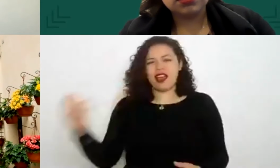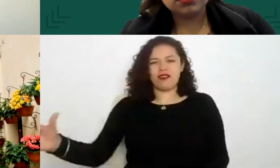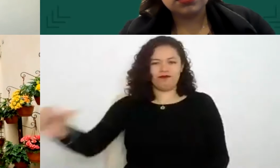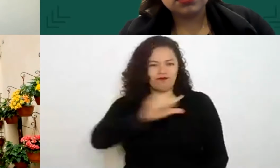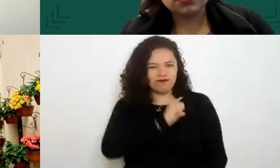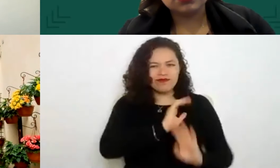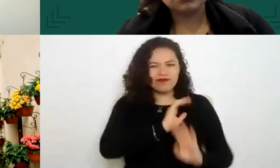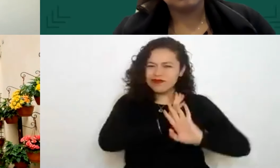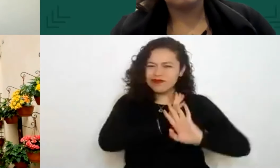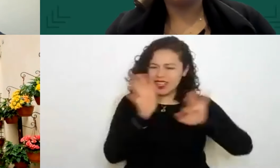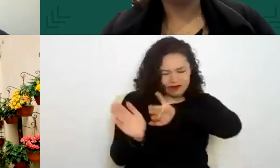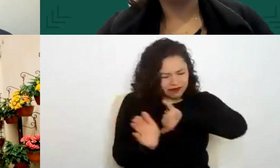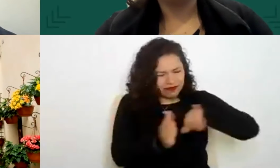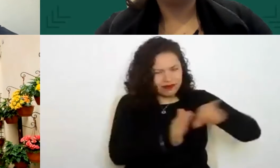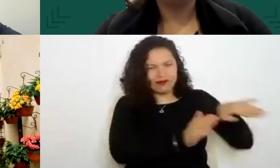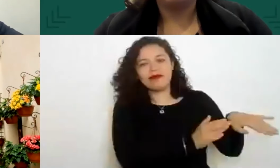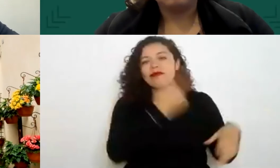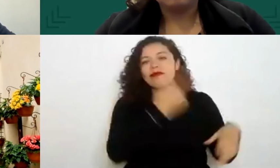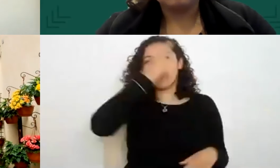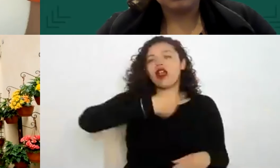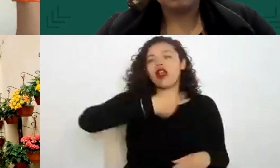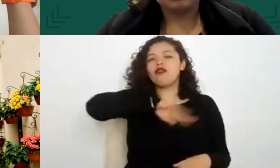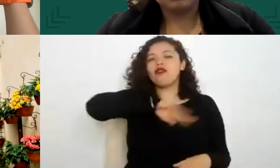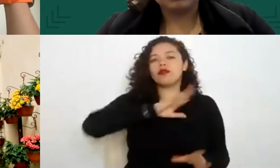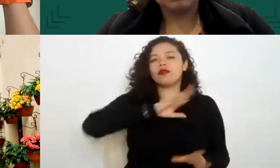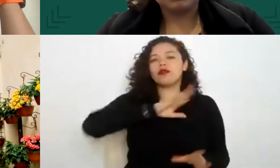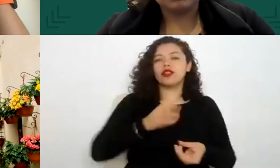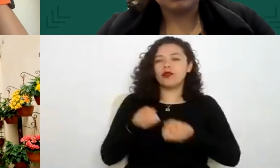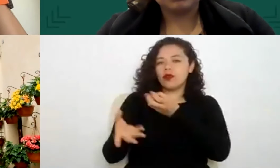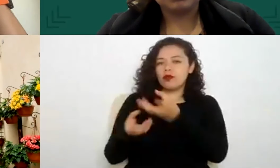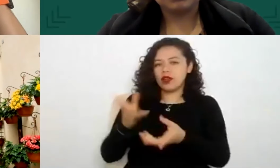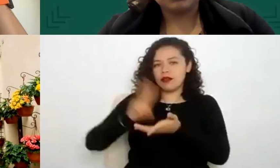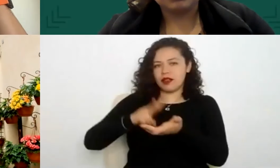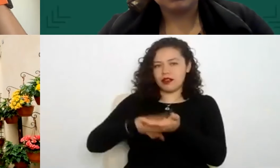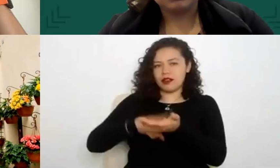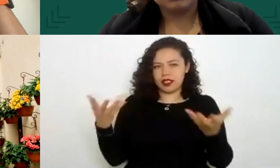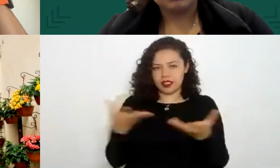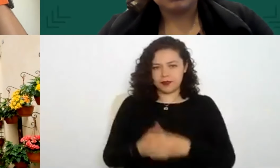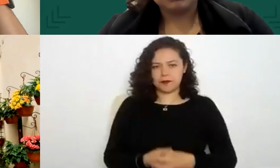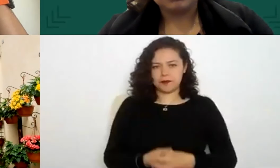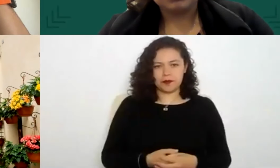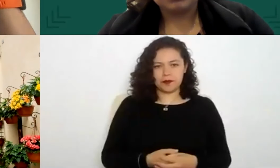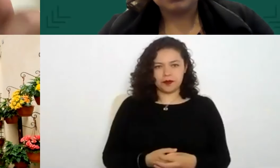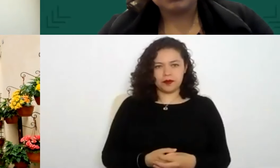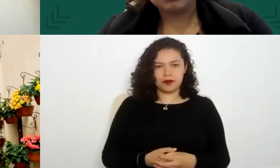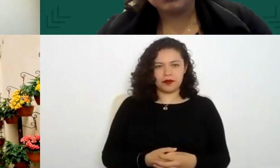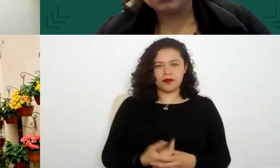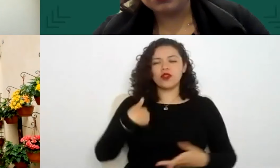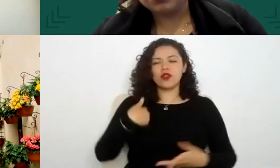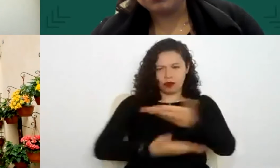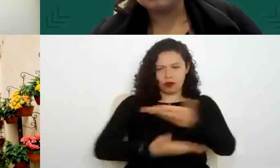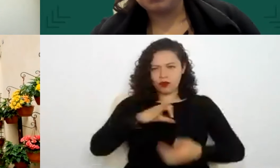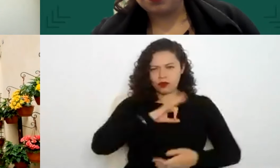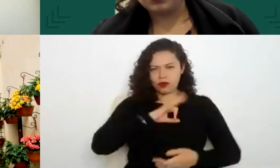de qué manera aportar y generar valor. Sí, se las puedo compartir con mucho gusto.